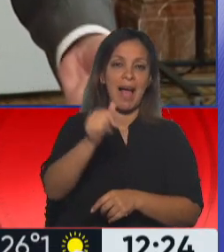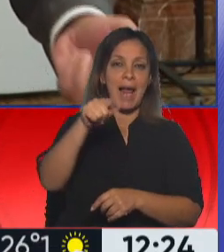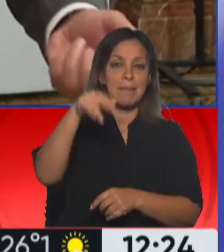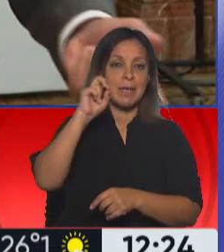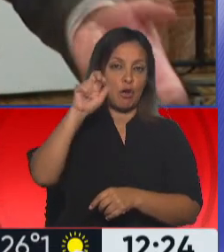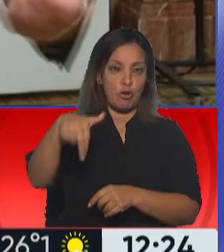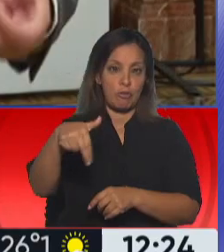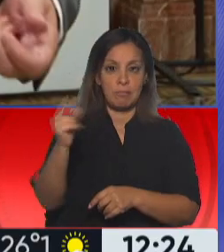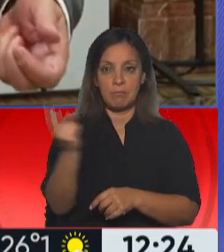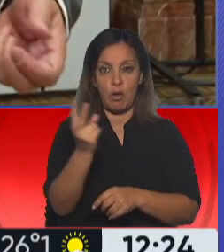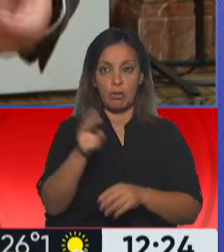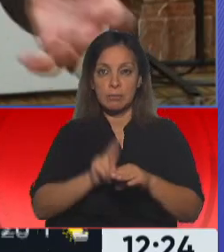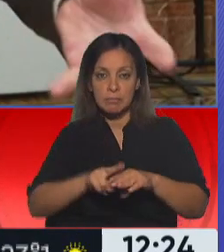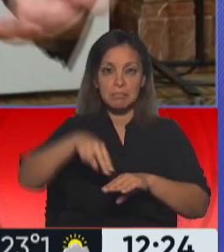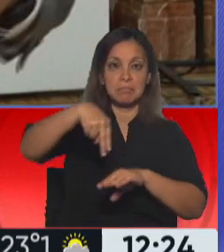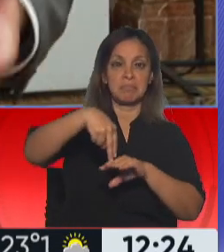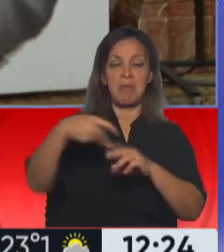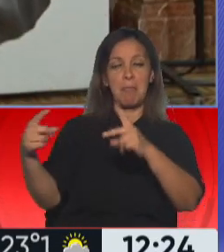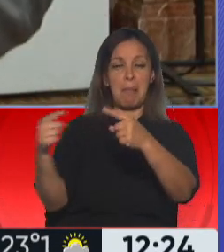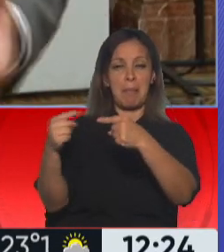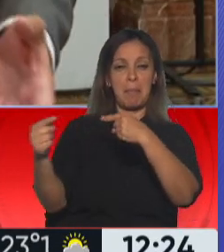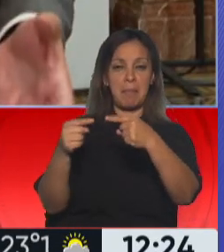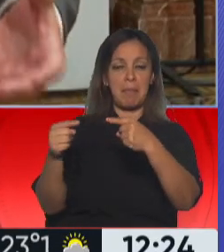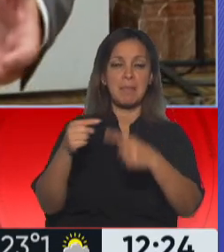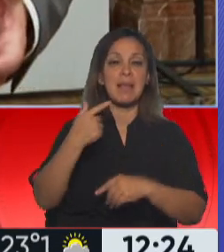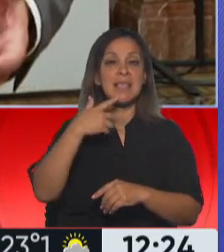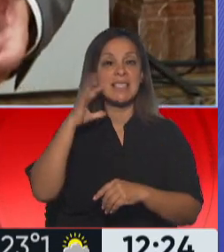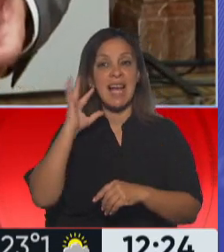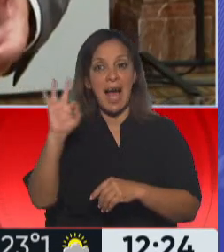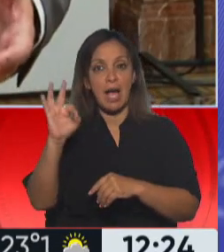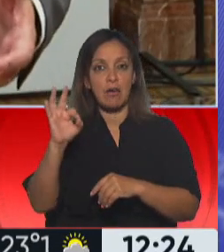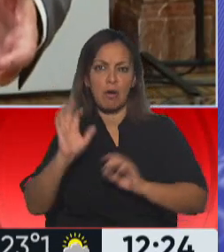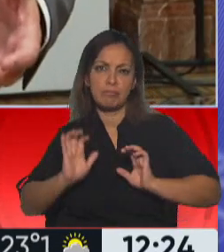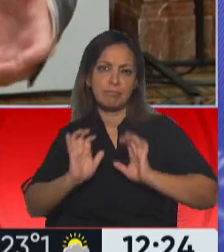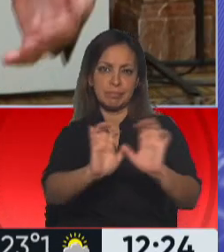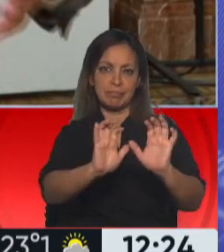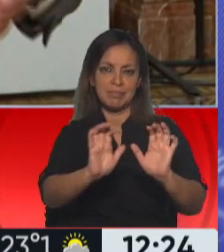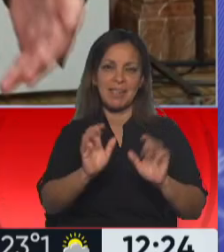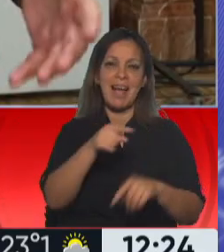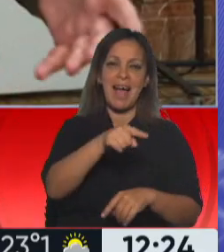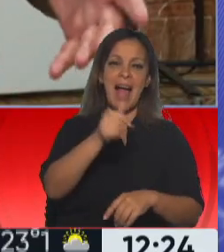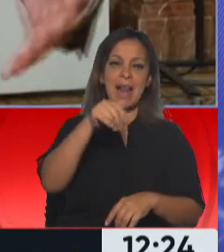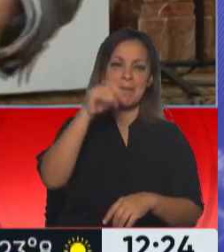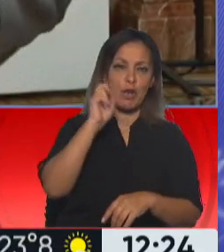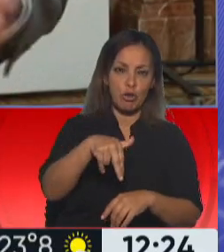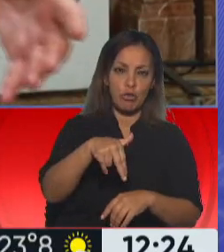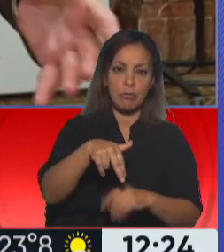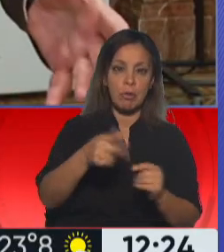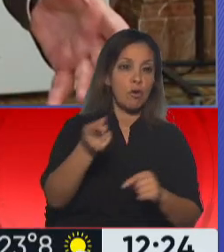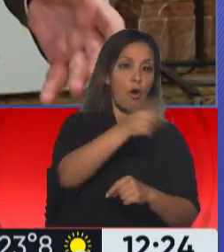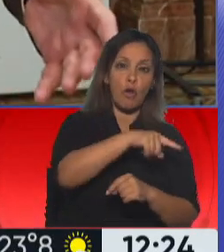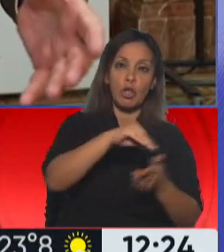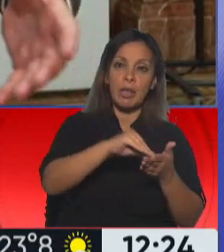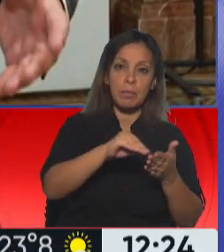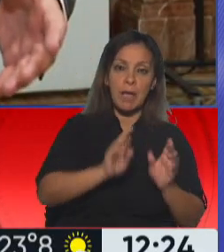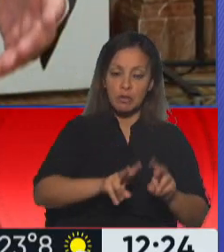se levantan de sus bancas, Sago se levanta de su banca para empujar a Almirón, y otros diputados que se levantan también